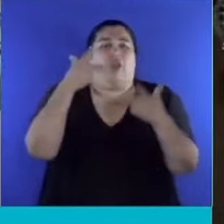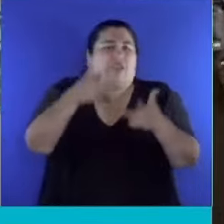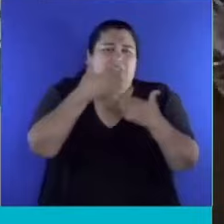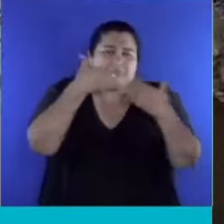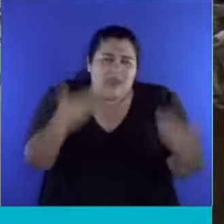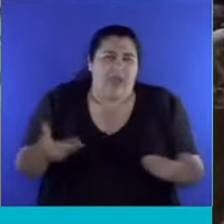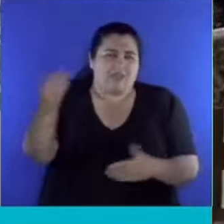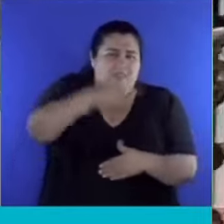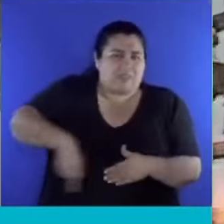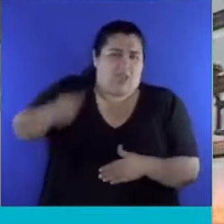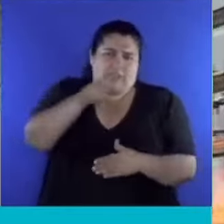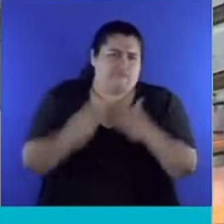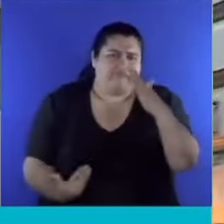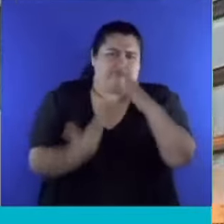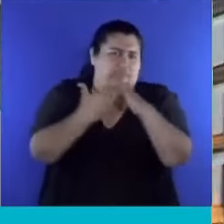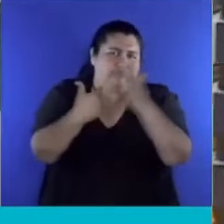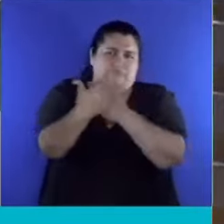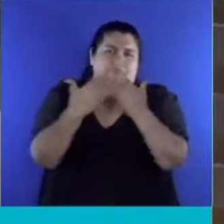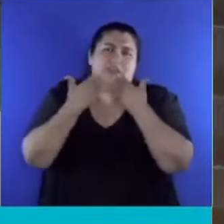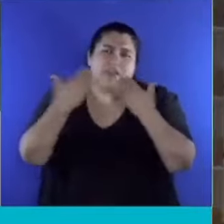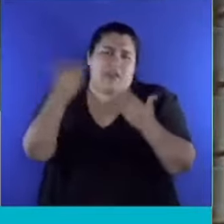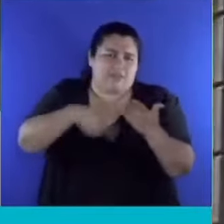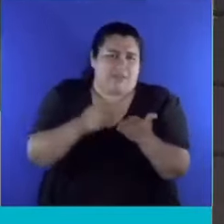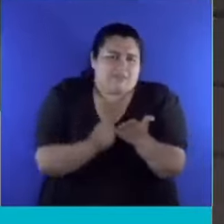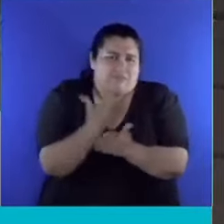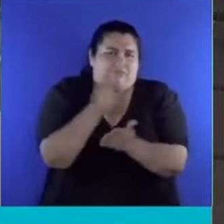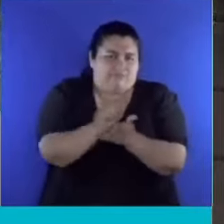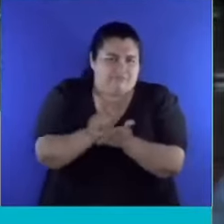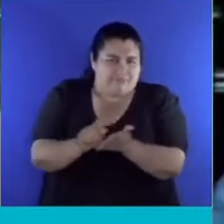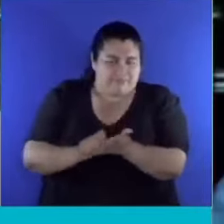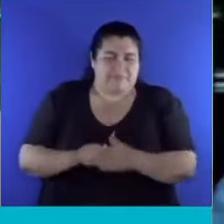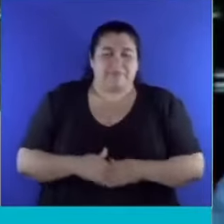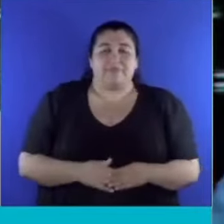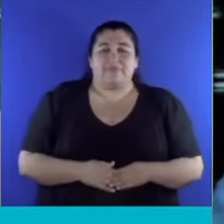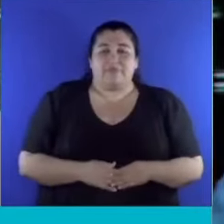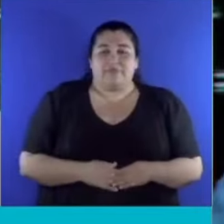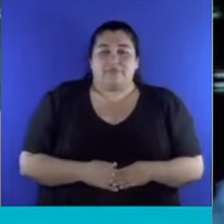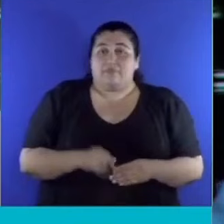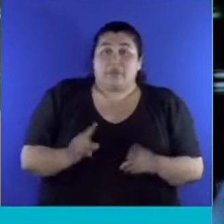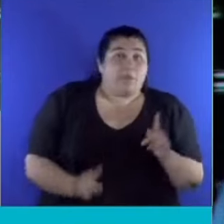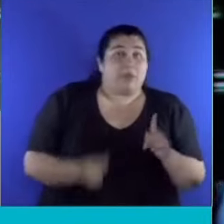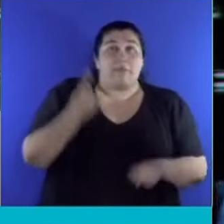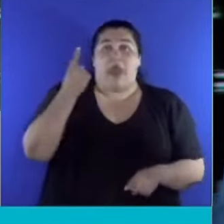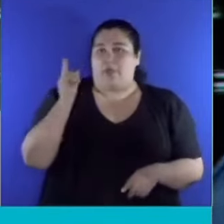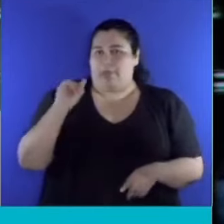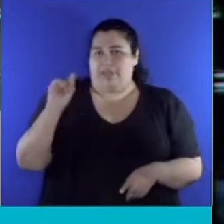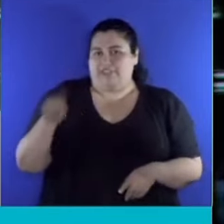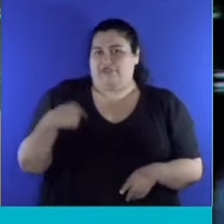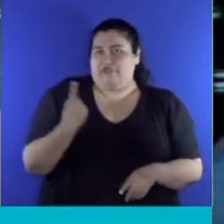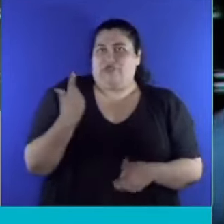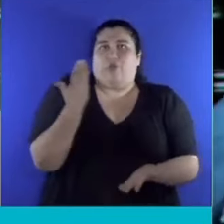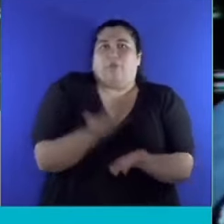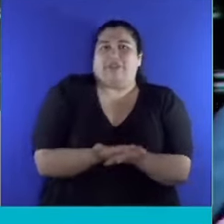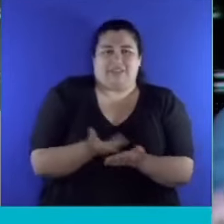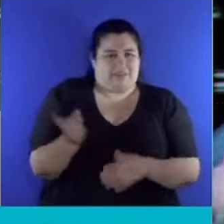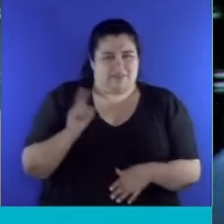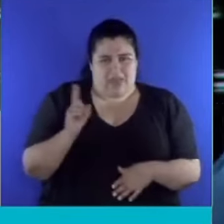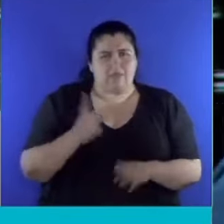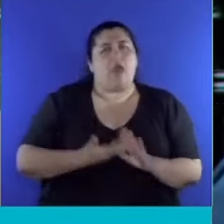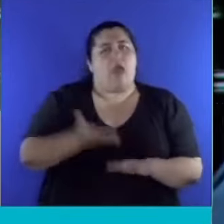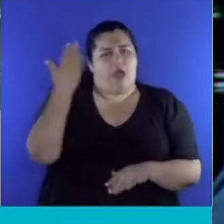verdaderos autores de este proyecto eh señor presidente Esta no es la primera vez que presentamos este proyecto